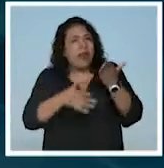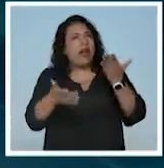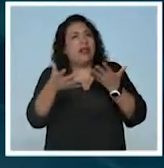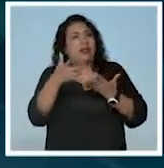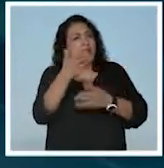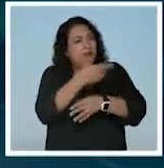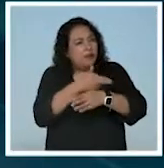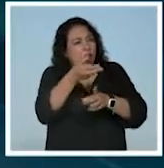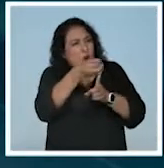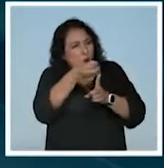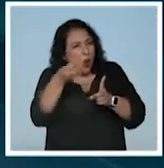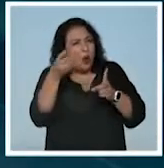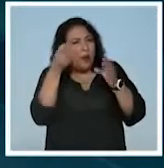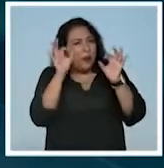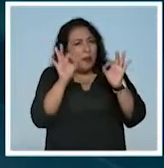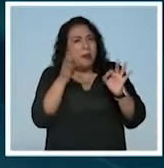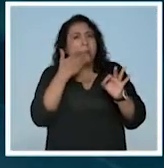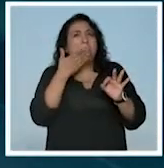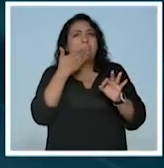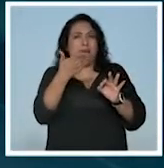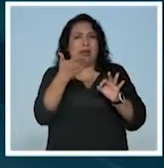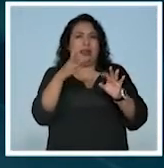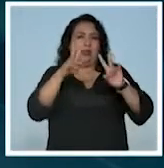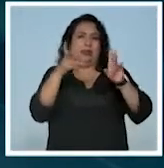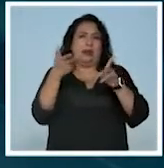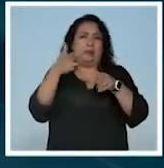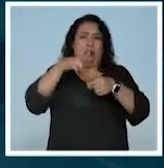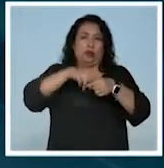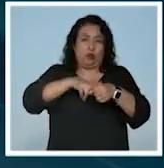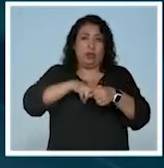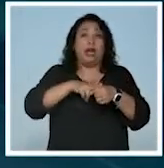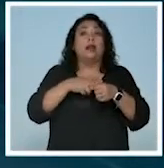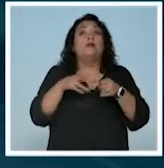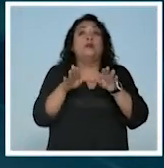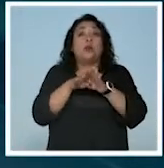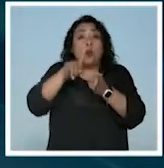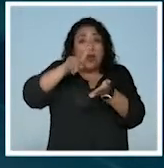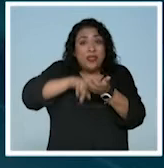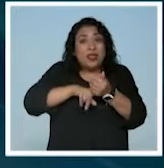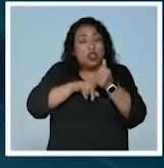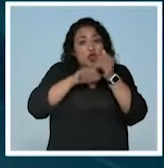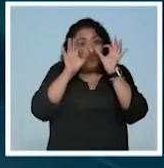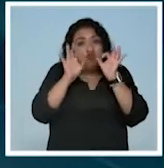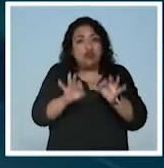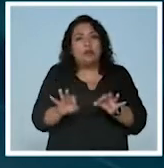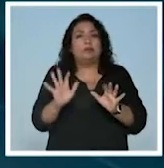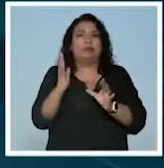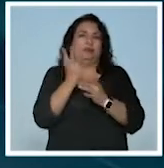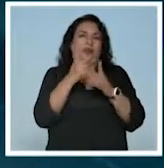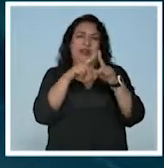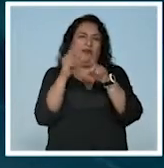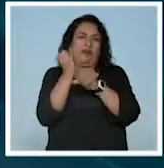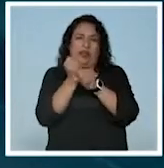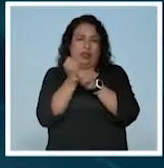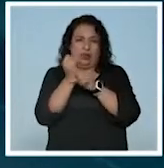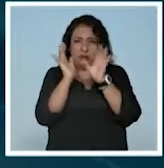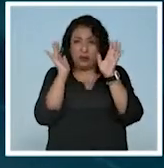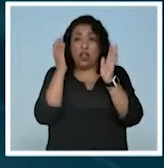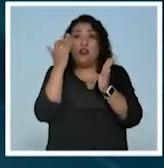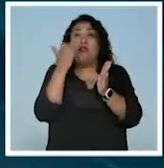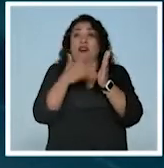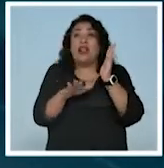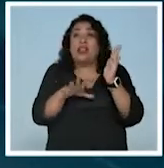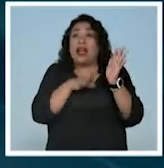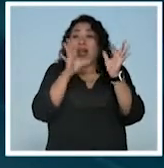gestión organizacional sobre el terreno, es decir, la gestión interna. Según varios estudios, la falta